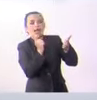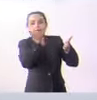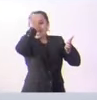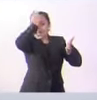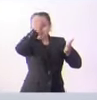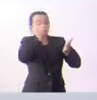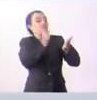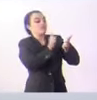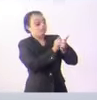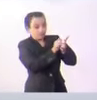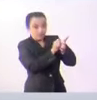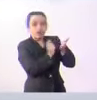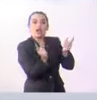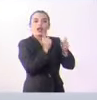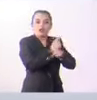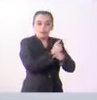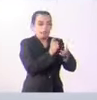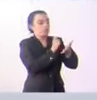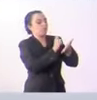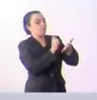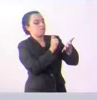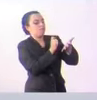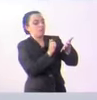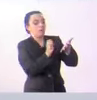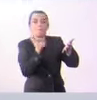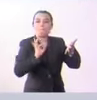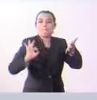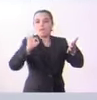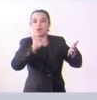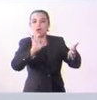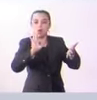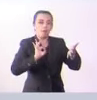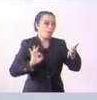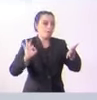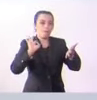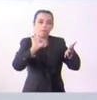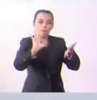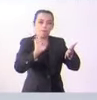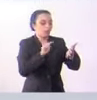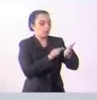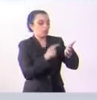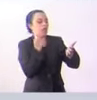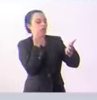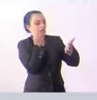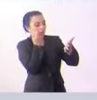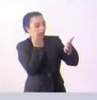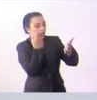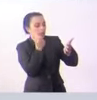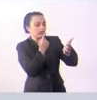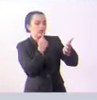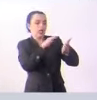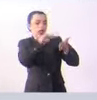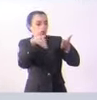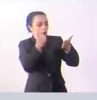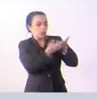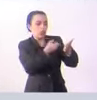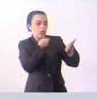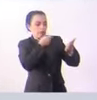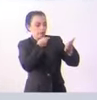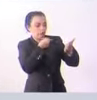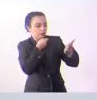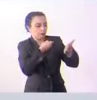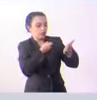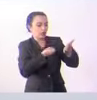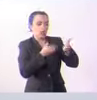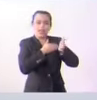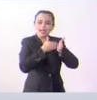enfocada a verificar que todo tu cuento se comprenda, que tenga las partes esenciales, el inicio, el desarrollo y